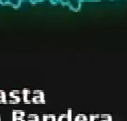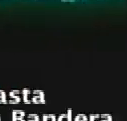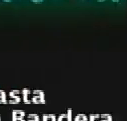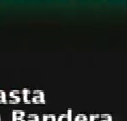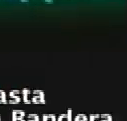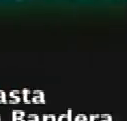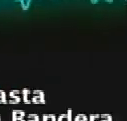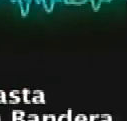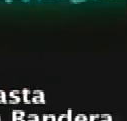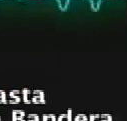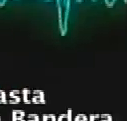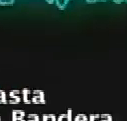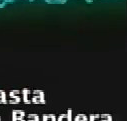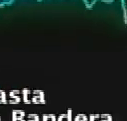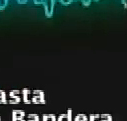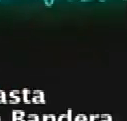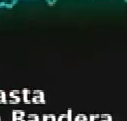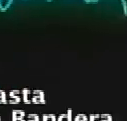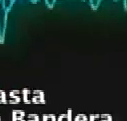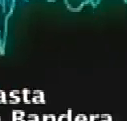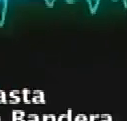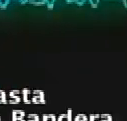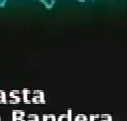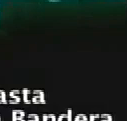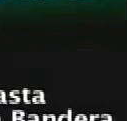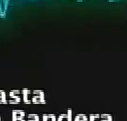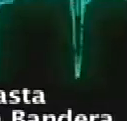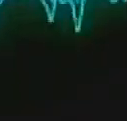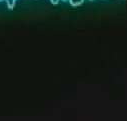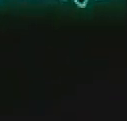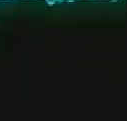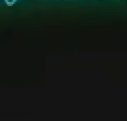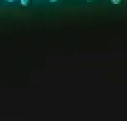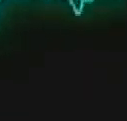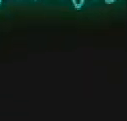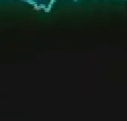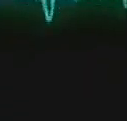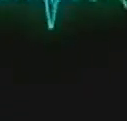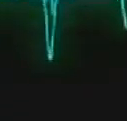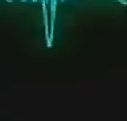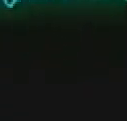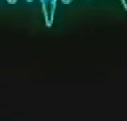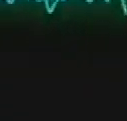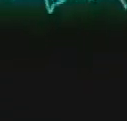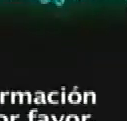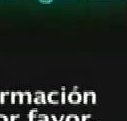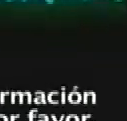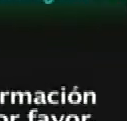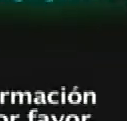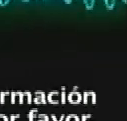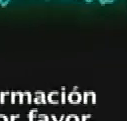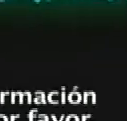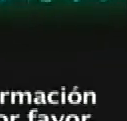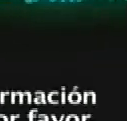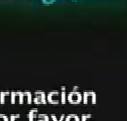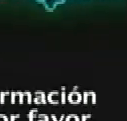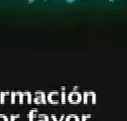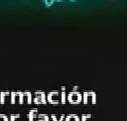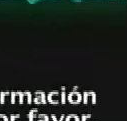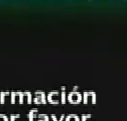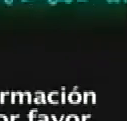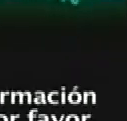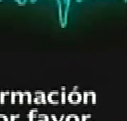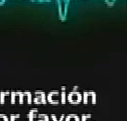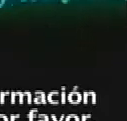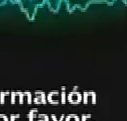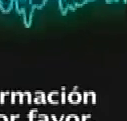el grupo que se va a dar se vaya hasta la bandera y ubique un carro allá en la bandera y pida transferencia. Confirme esa información para